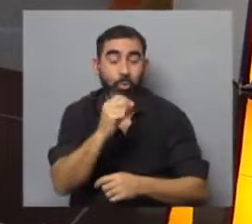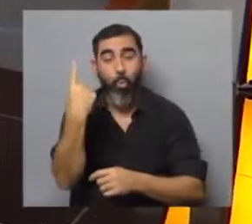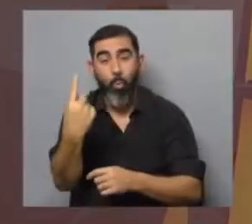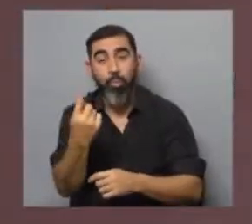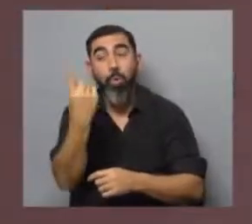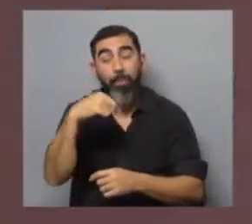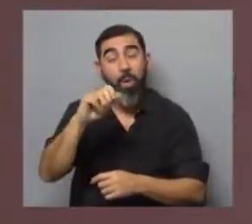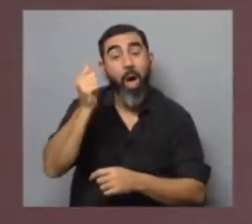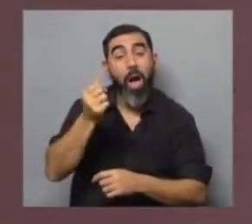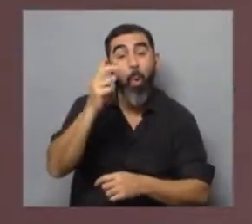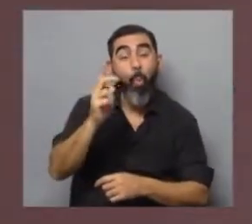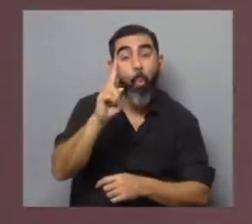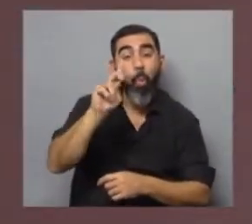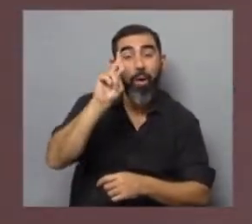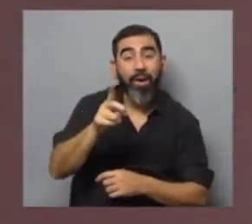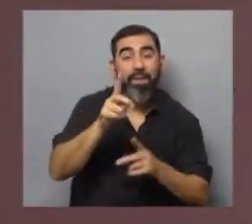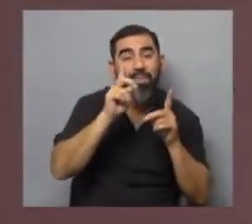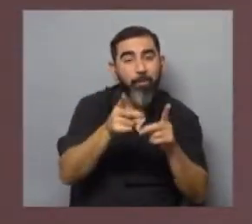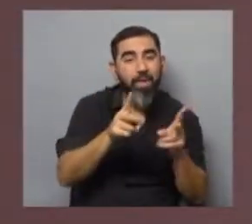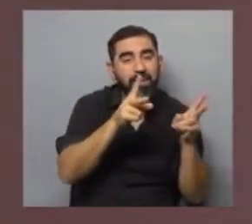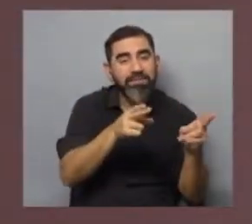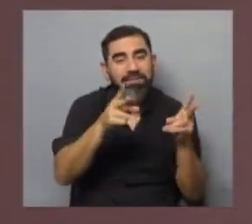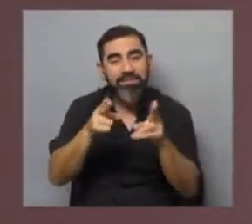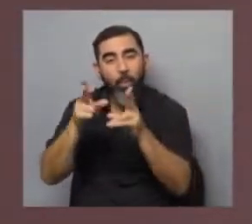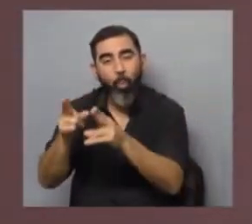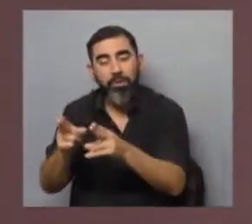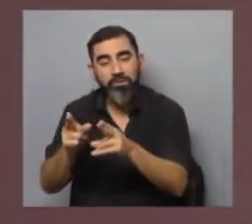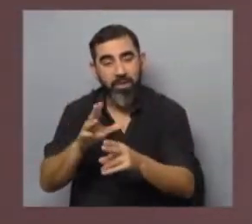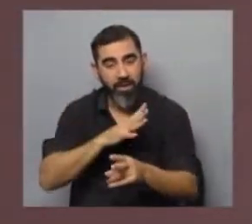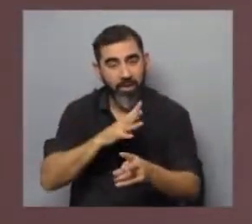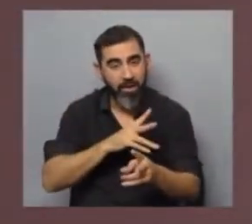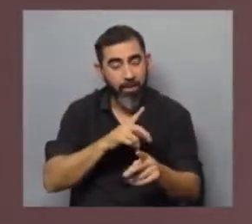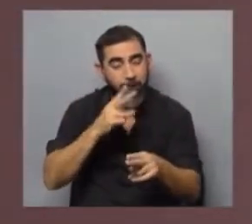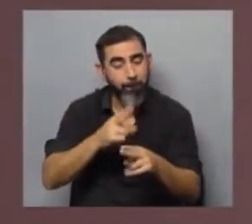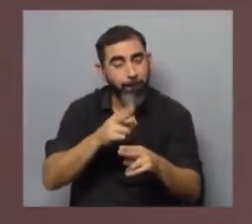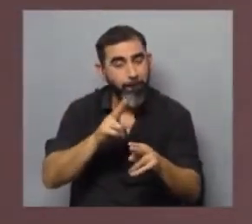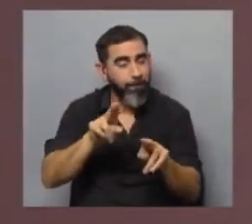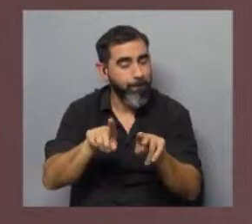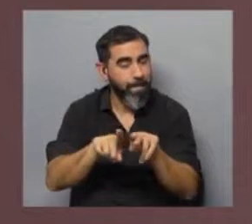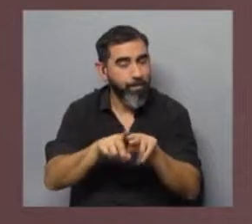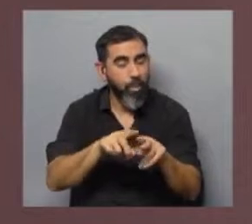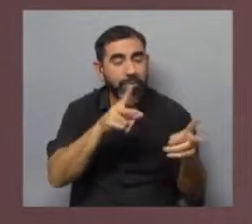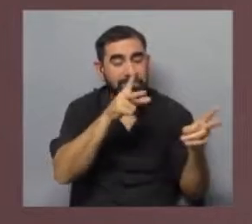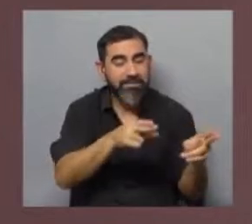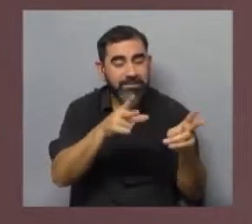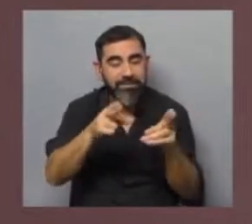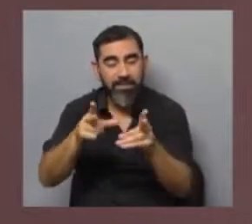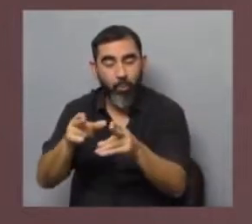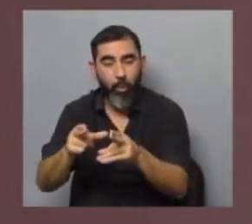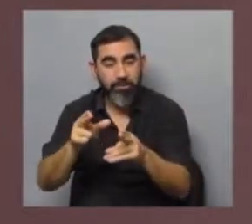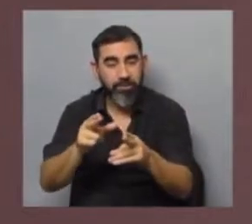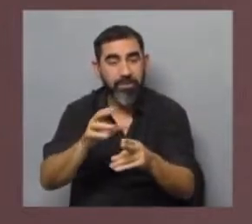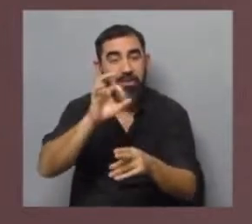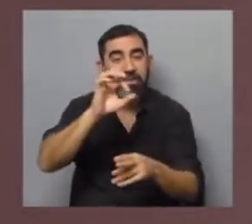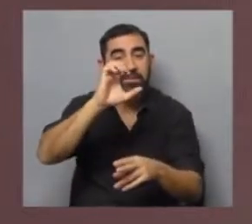Pero AUG es la secuencia, decíamos que hay una secuencia en la sucesión de esas bases nitrogenadas, A